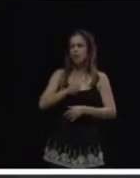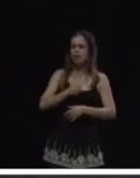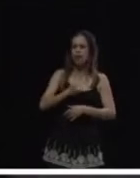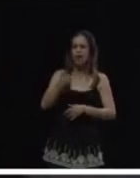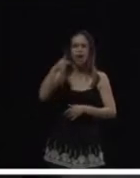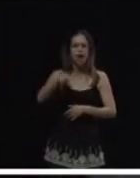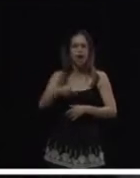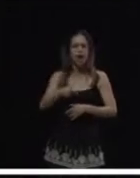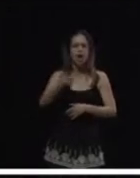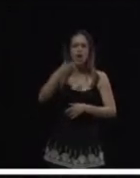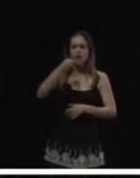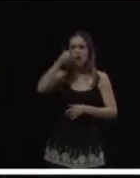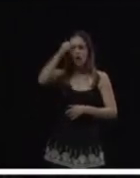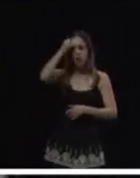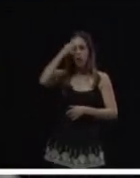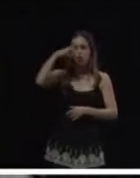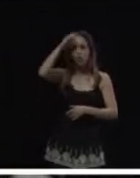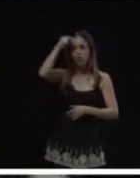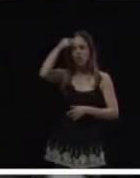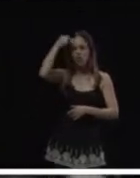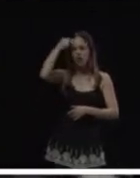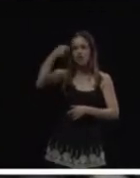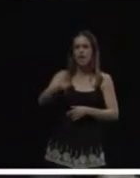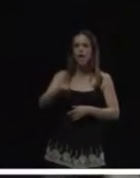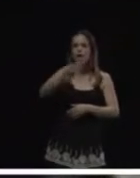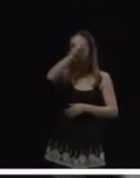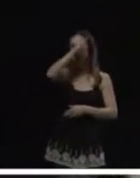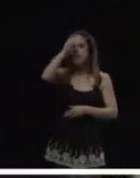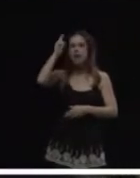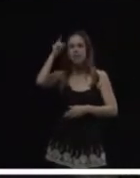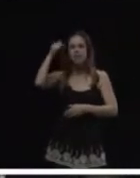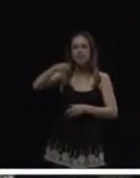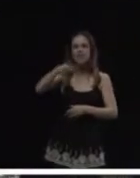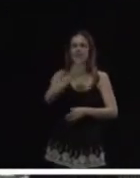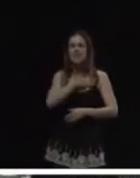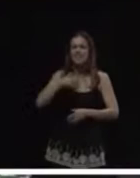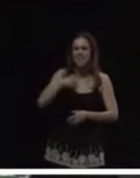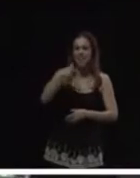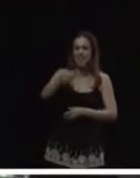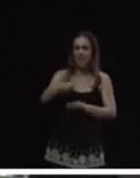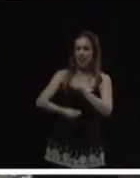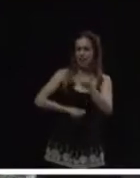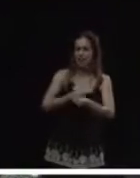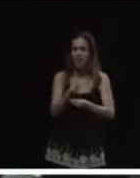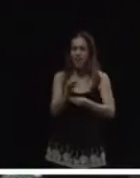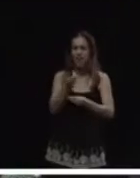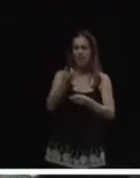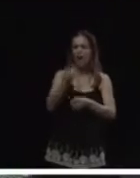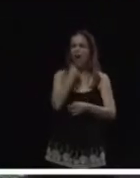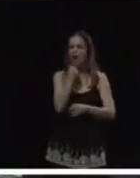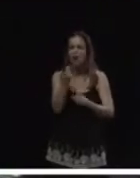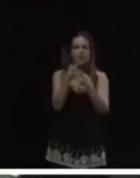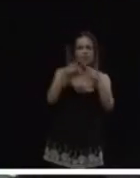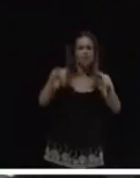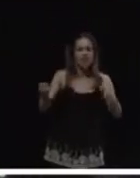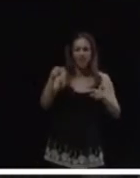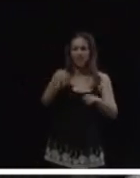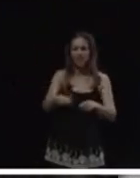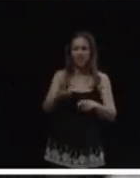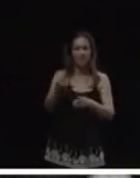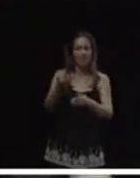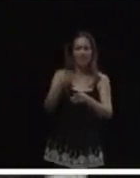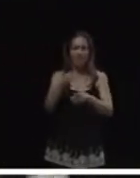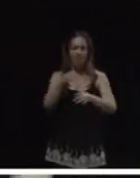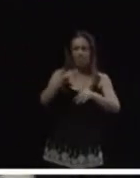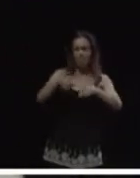Madrid quisieron dibujarnos un destino distinto, cuando en Madrid volvieron a querer ningunear a los andaluces y a las andaluzas, cuando